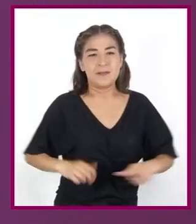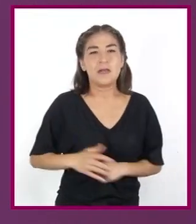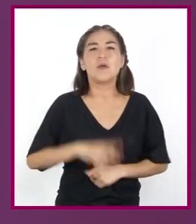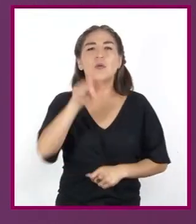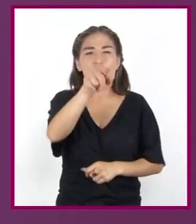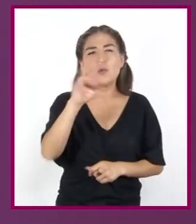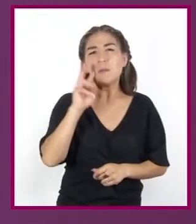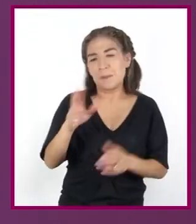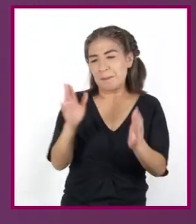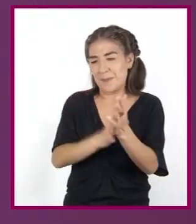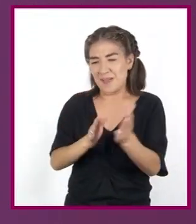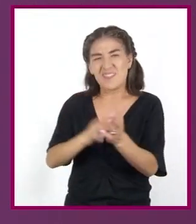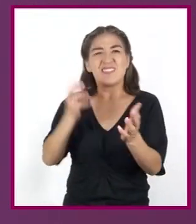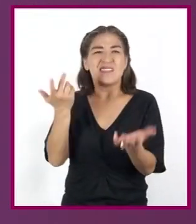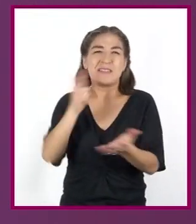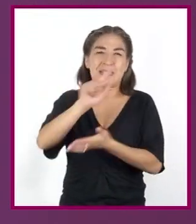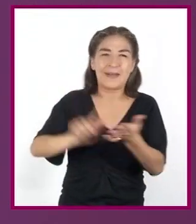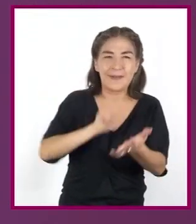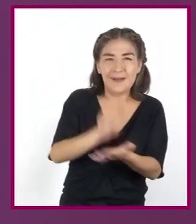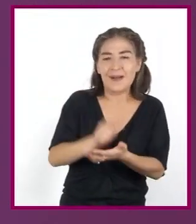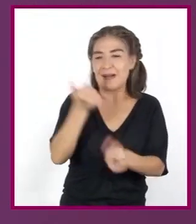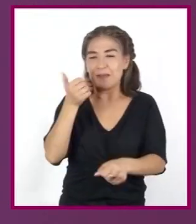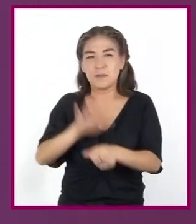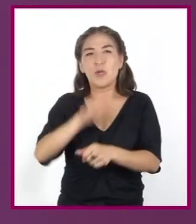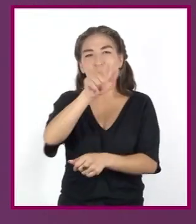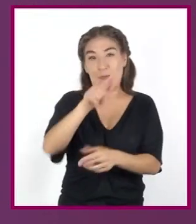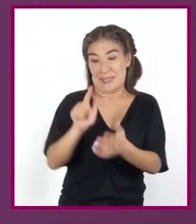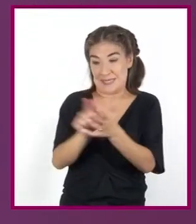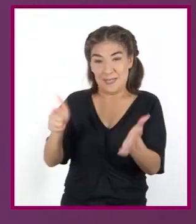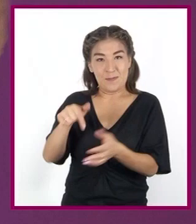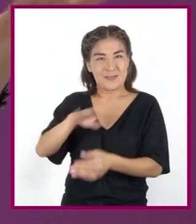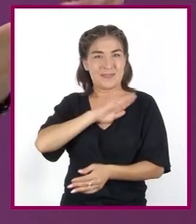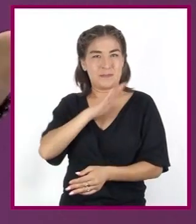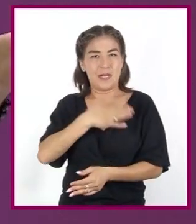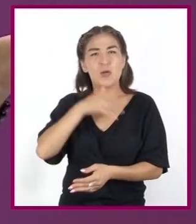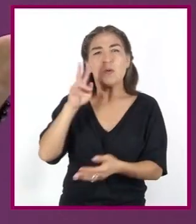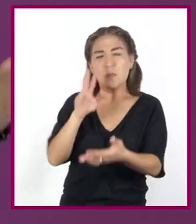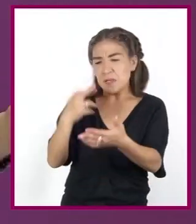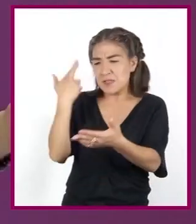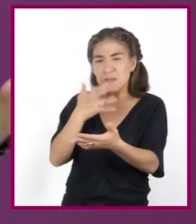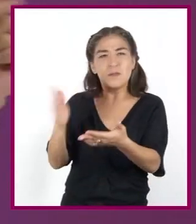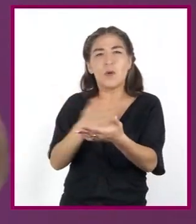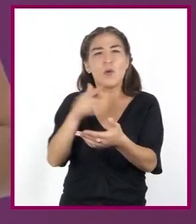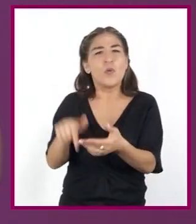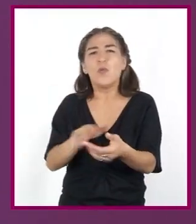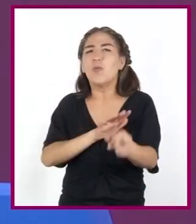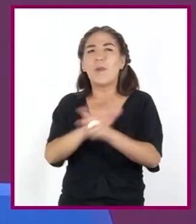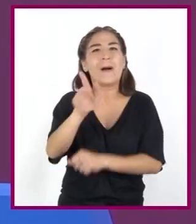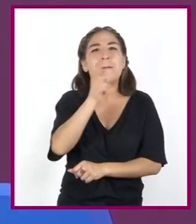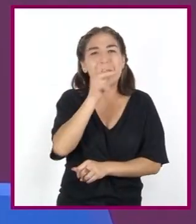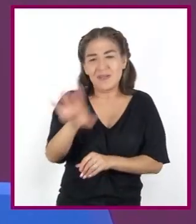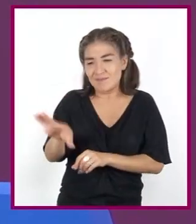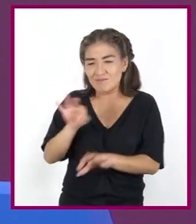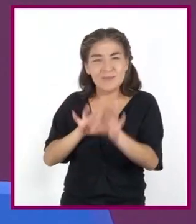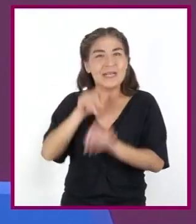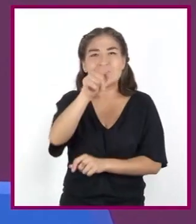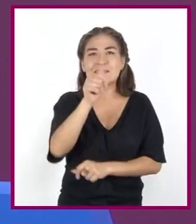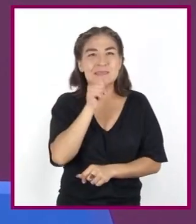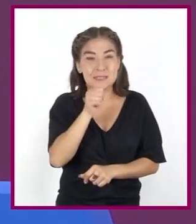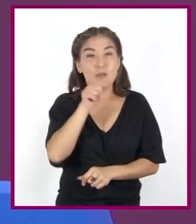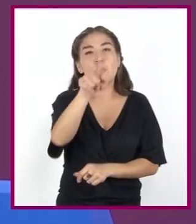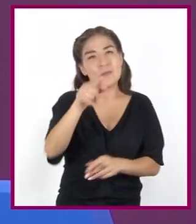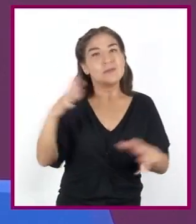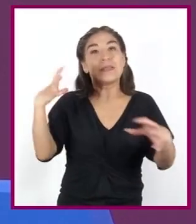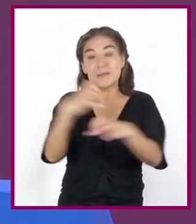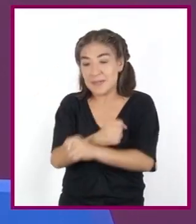documentos legales o administrativos que vienen en su libro de texto. ¿Qué otras palabras encuentran? Investiguen su